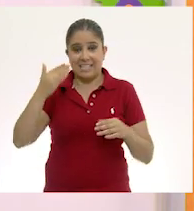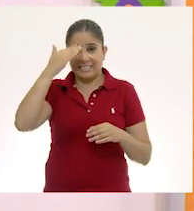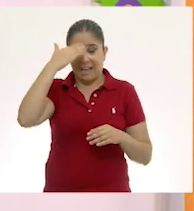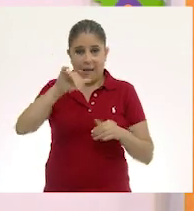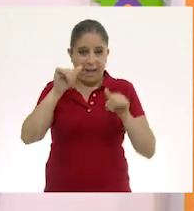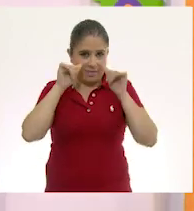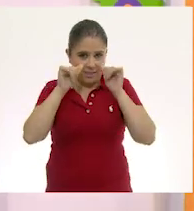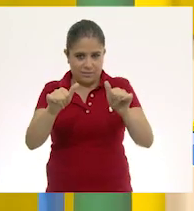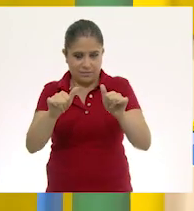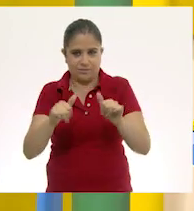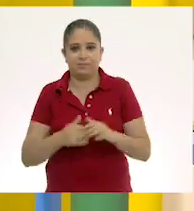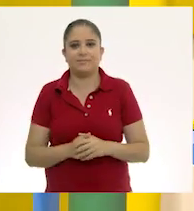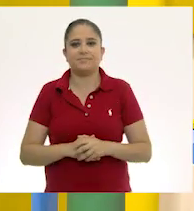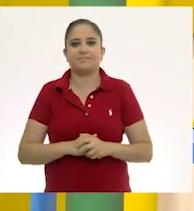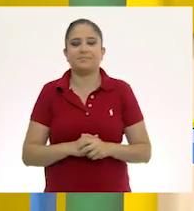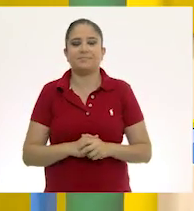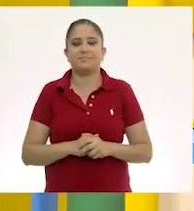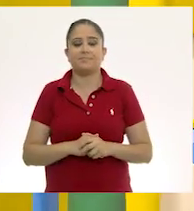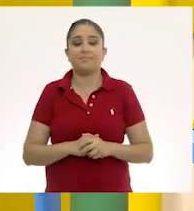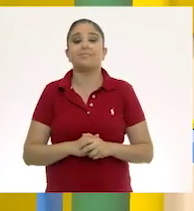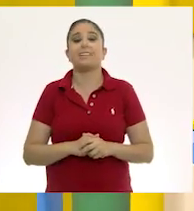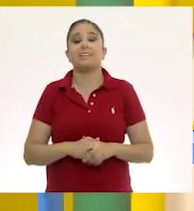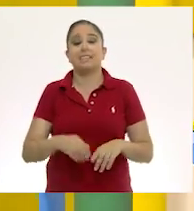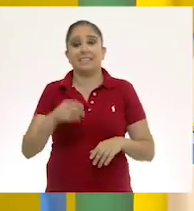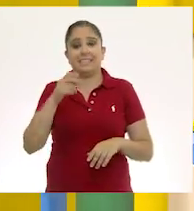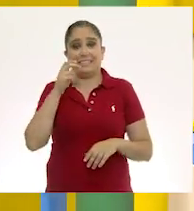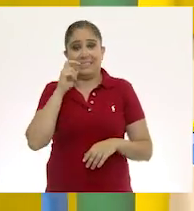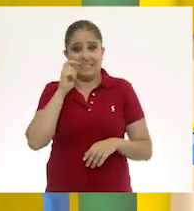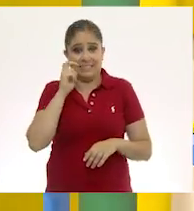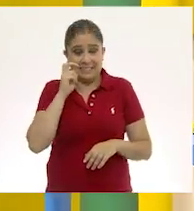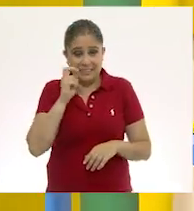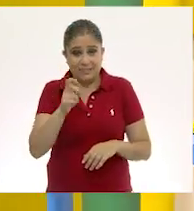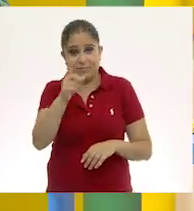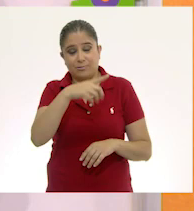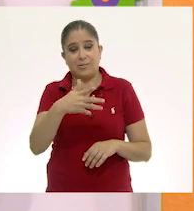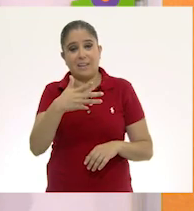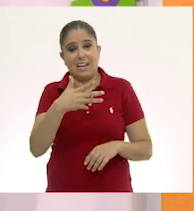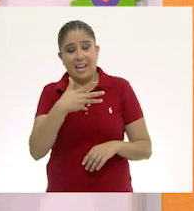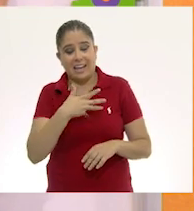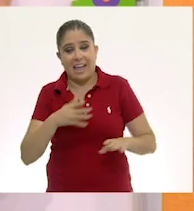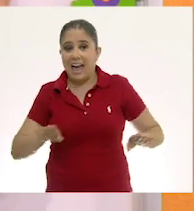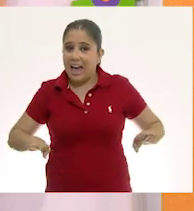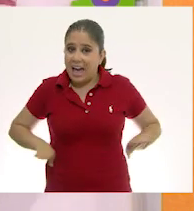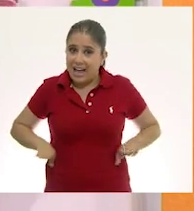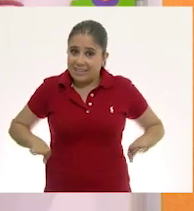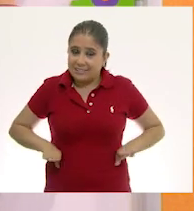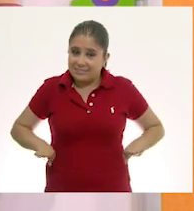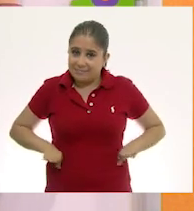escuchar. Y sobre todo, tener una actitud